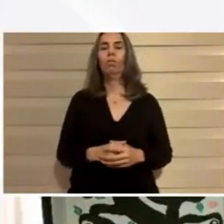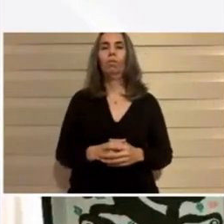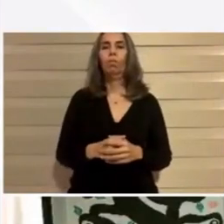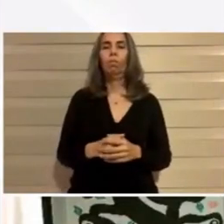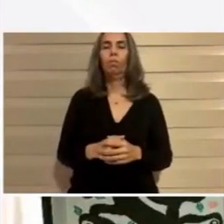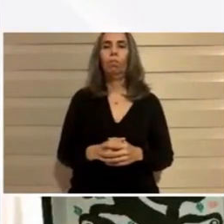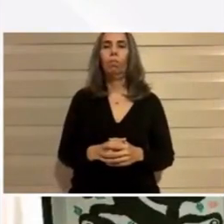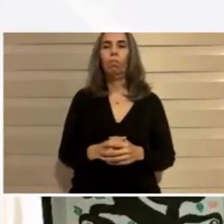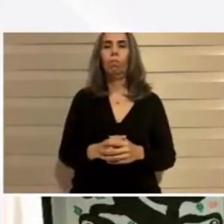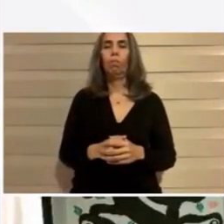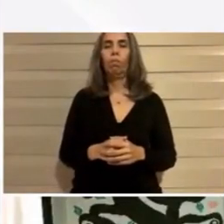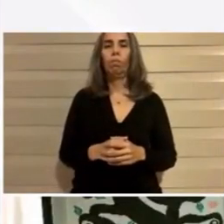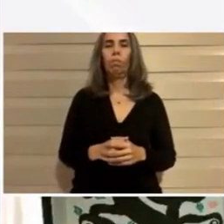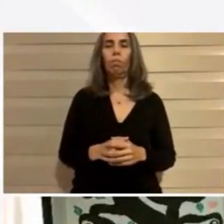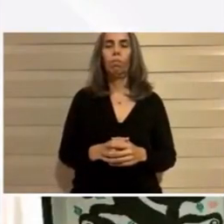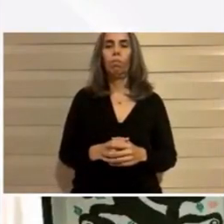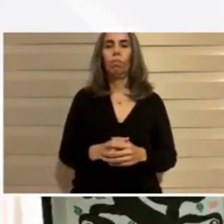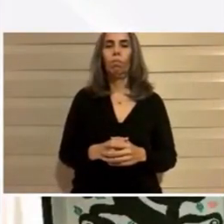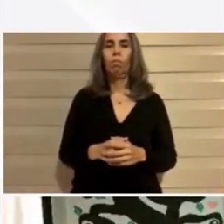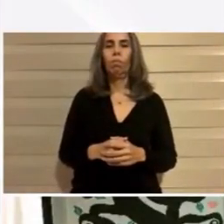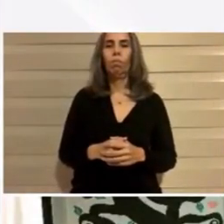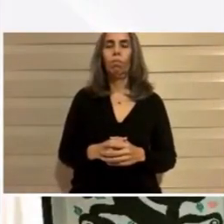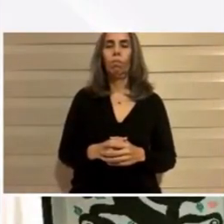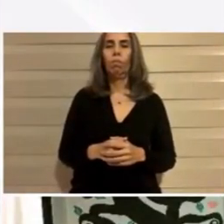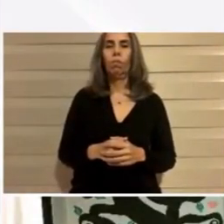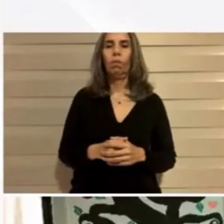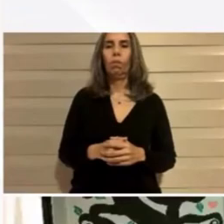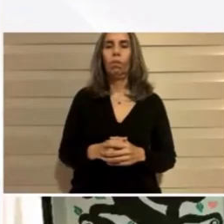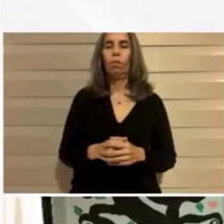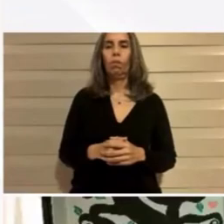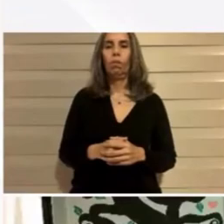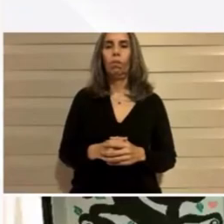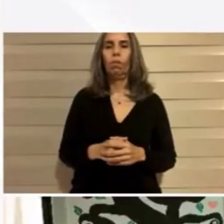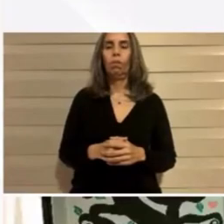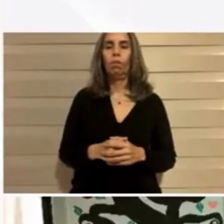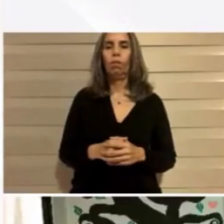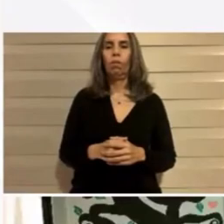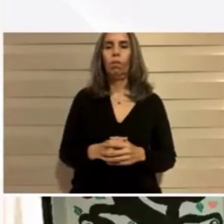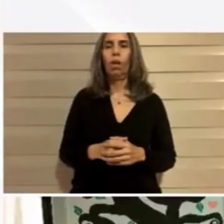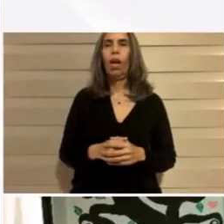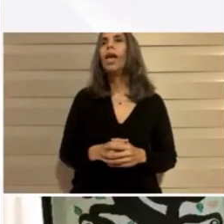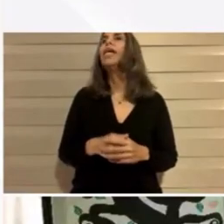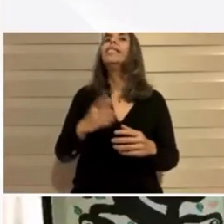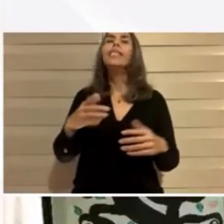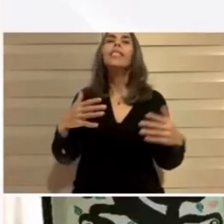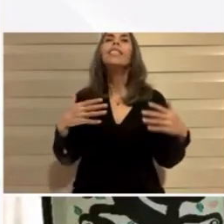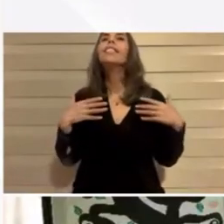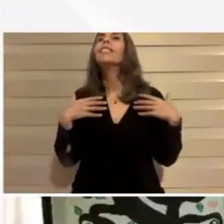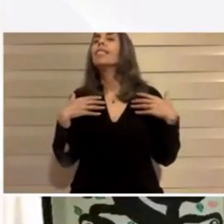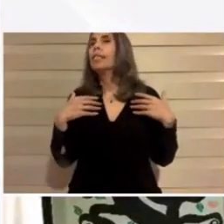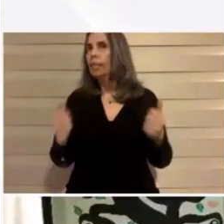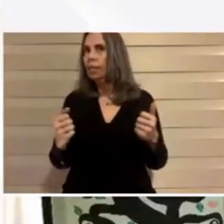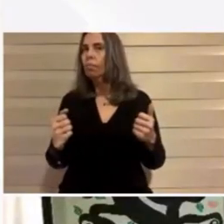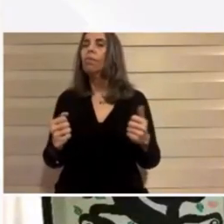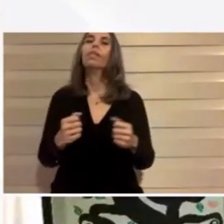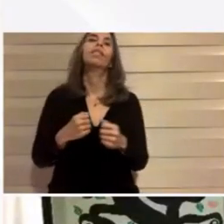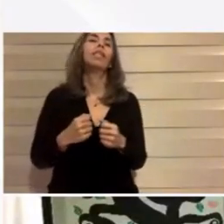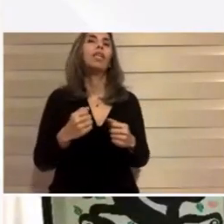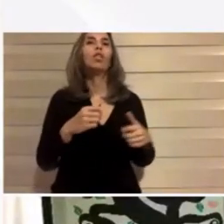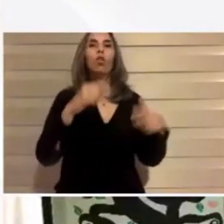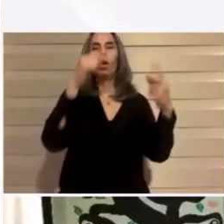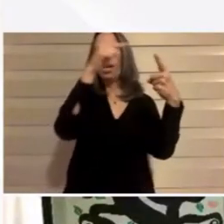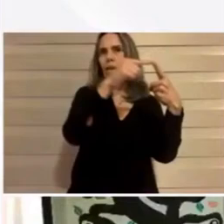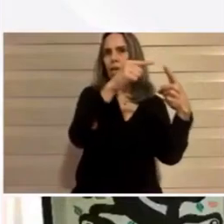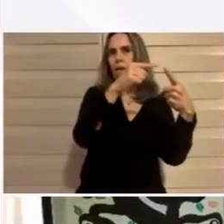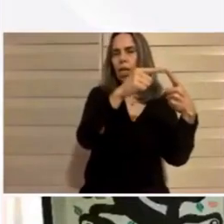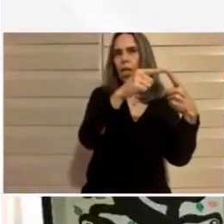existe, y no puedo estar más de acuerdo con Linda, que no existe de un lado el cajón de la ciencia, del otro lado el cajón del arte, algo